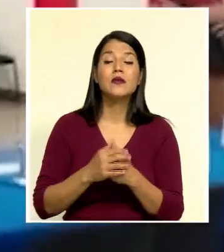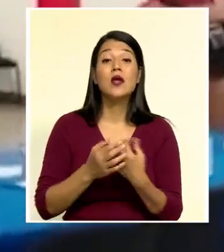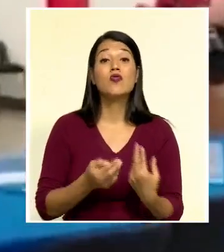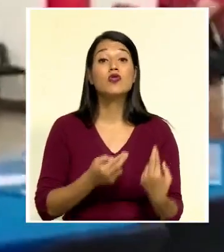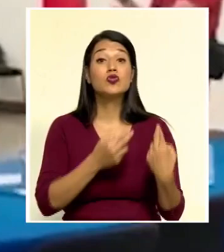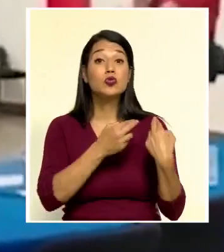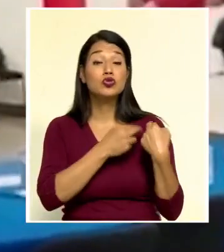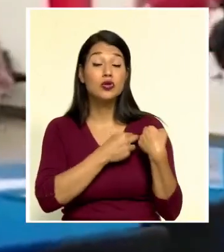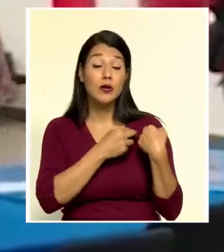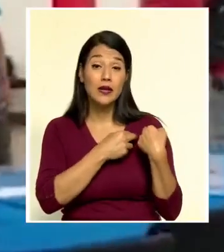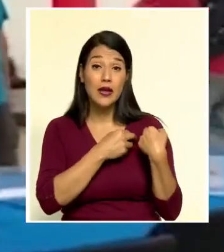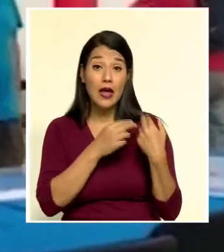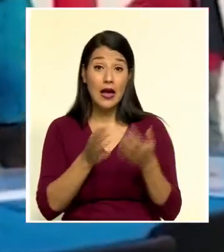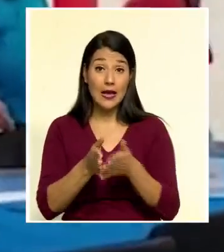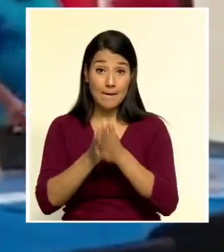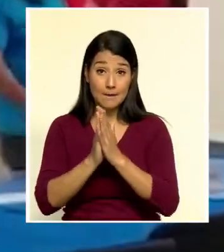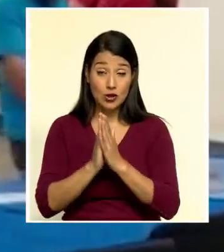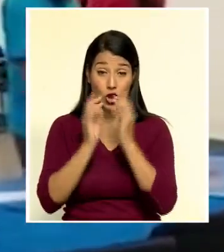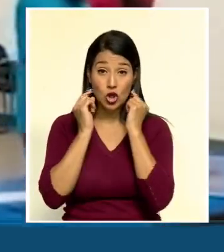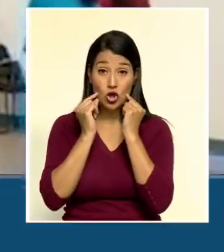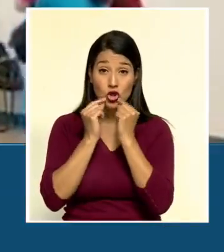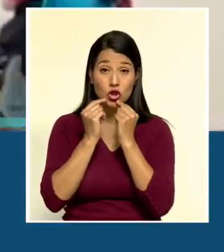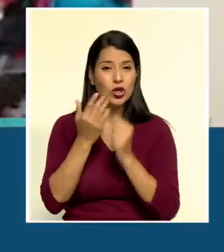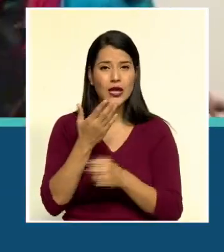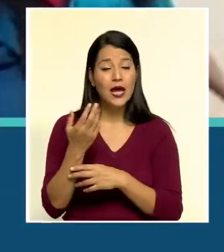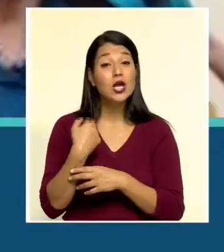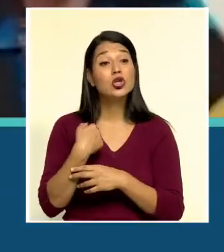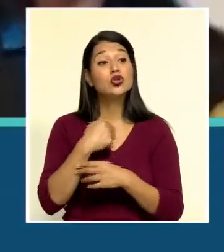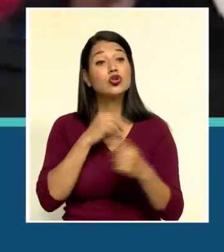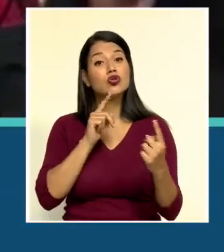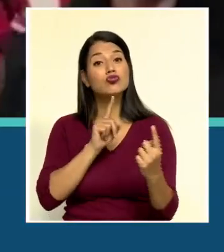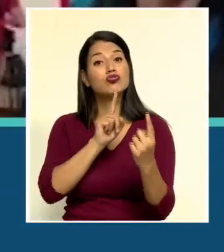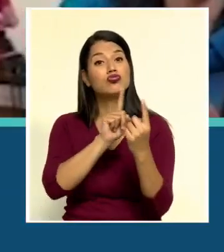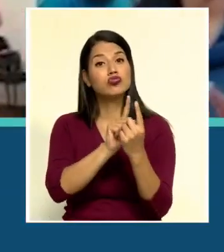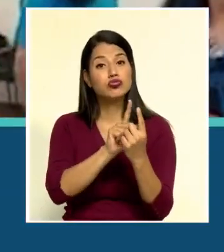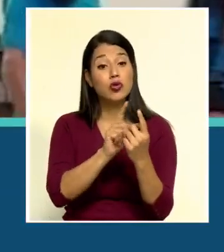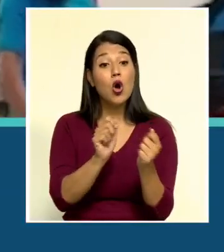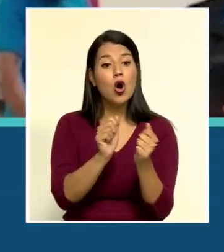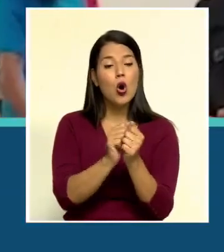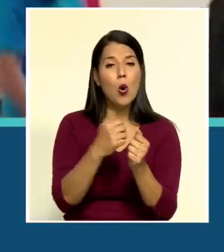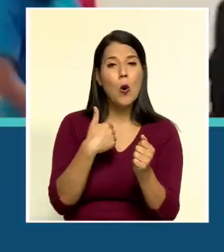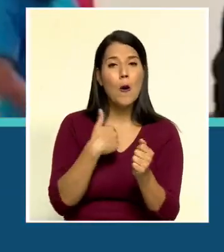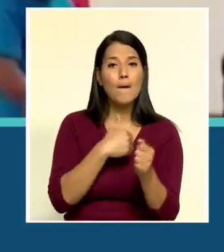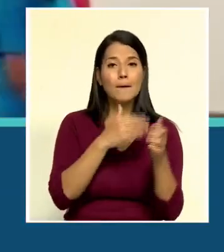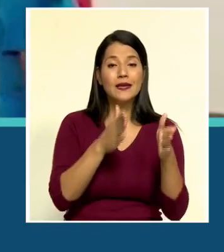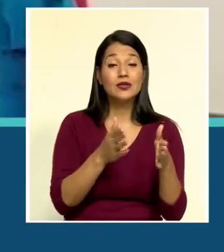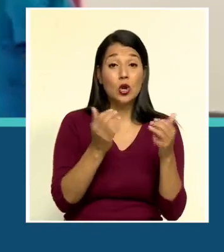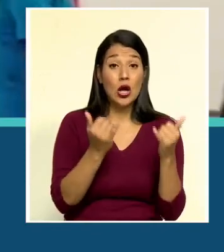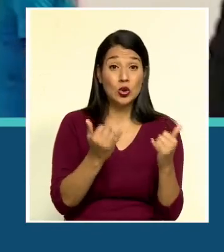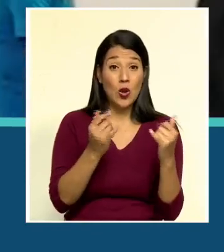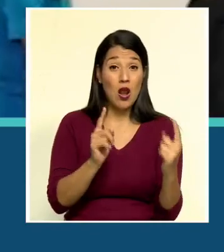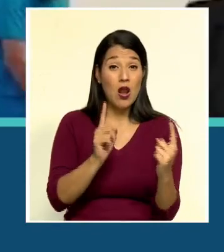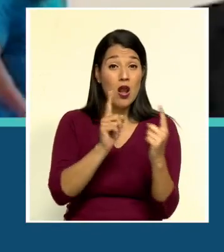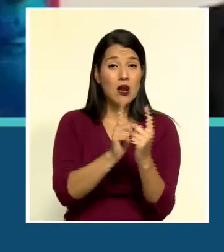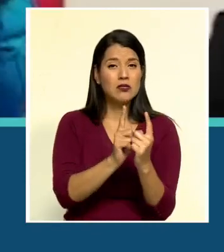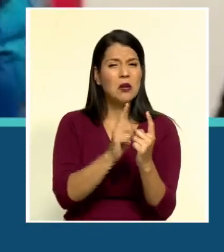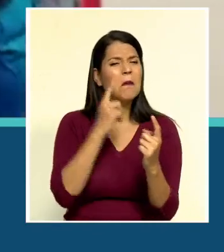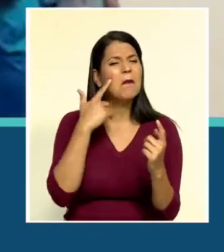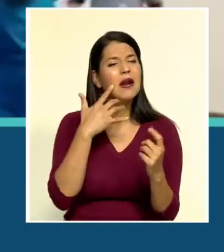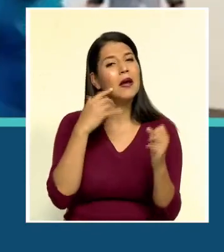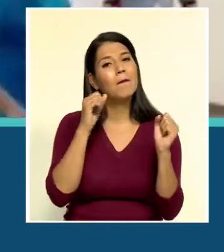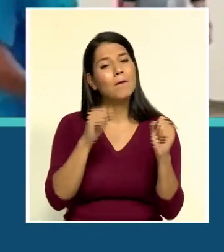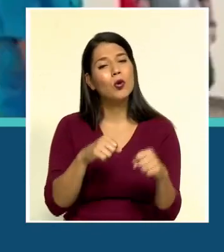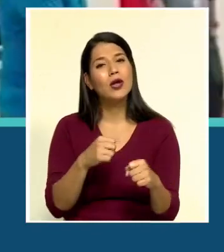responsabilidad que nos pidió don Rodrigo fue reunirnos con el jerarca actual a la brevedad posible para poder